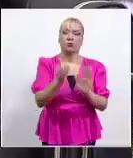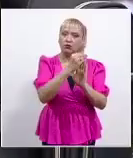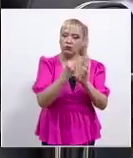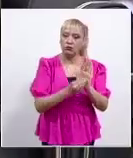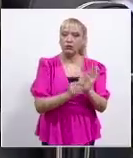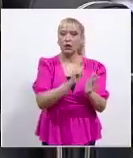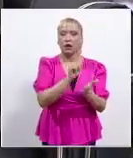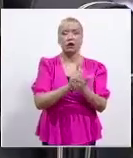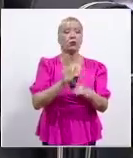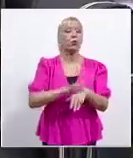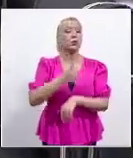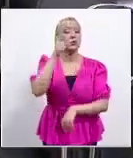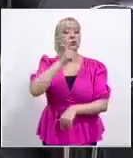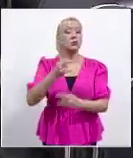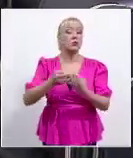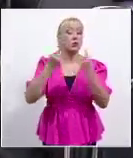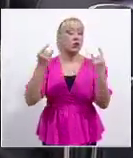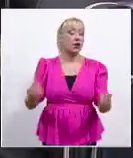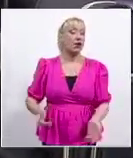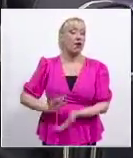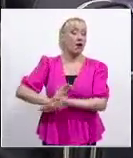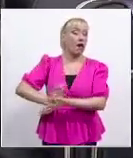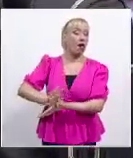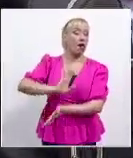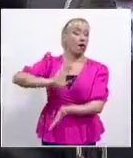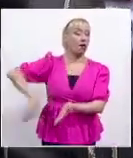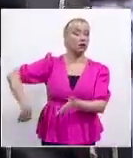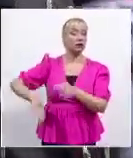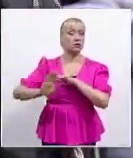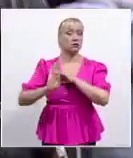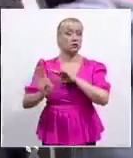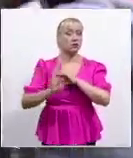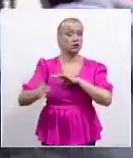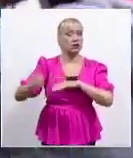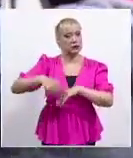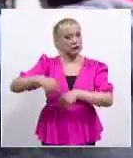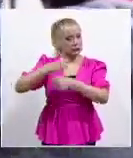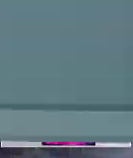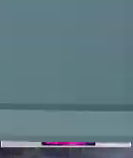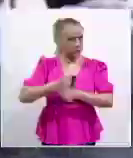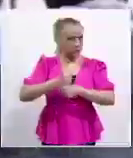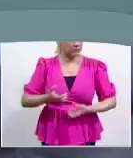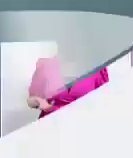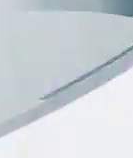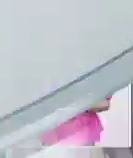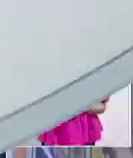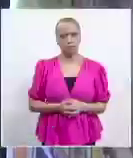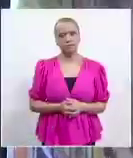que históricamente han afectado a las personas migrantes como grupo vulnerable.